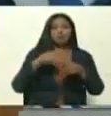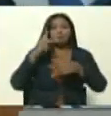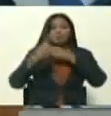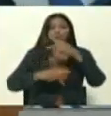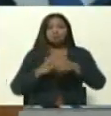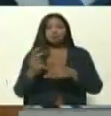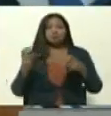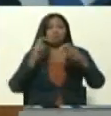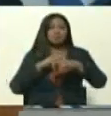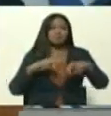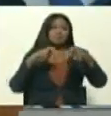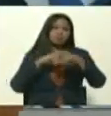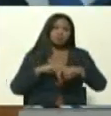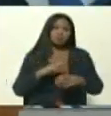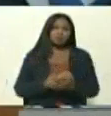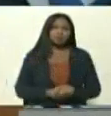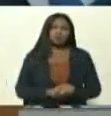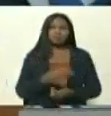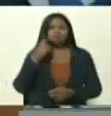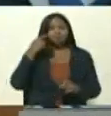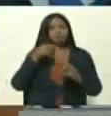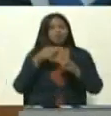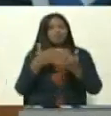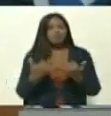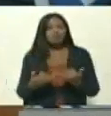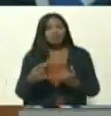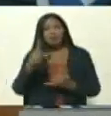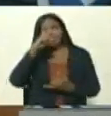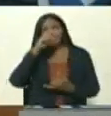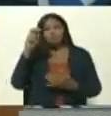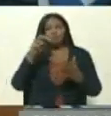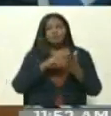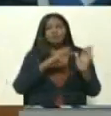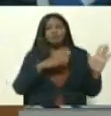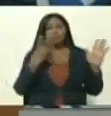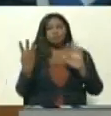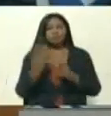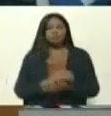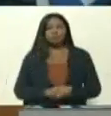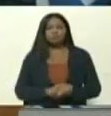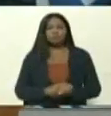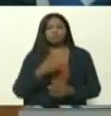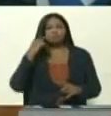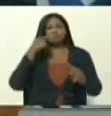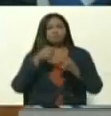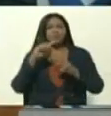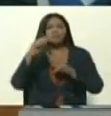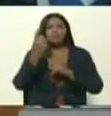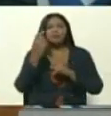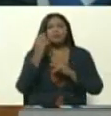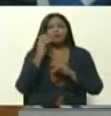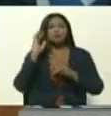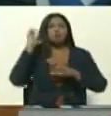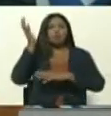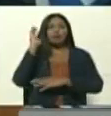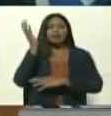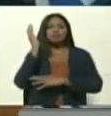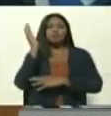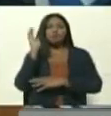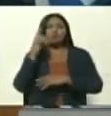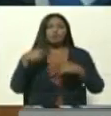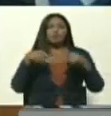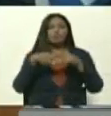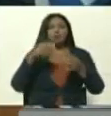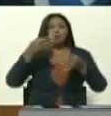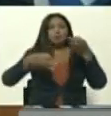de investigaciones. En este sentido, en el año 2019 se llevó a cabo el primer Congreso La Ética y la Estética de la